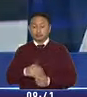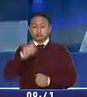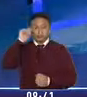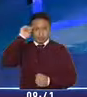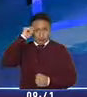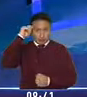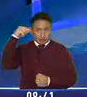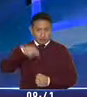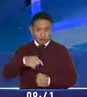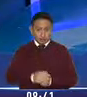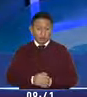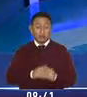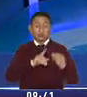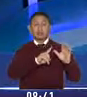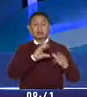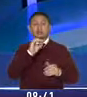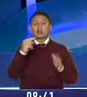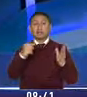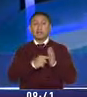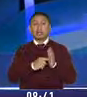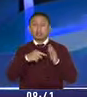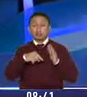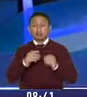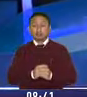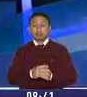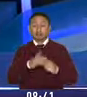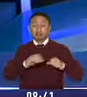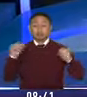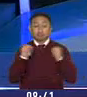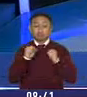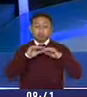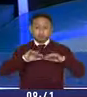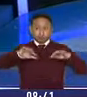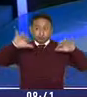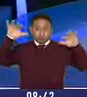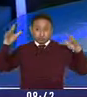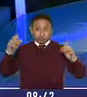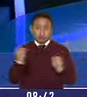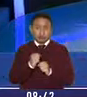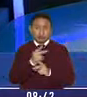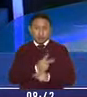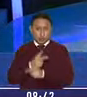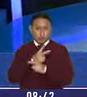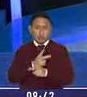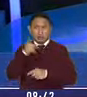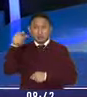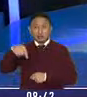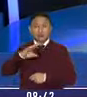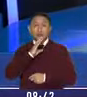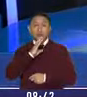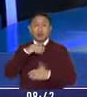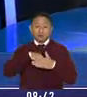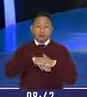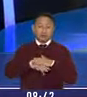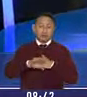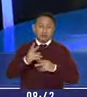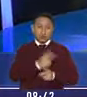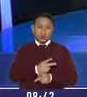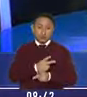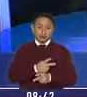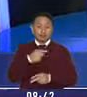también tenemos 60 mil hectáreas de páramos, tenemos que cuidar los páramos, desde ahí sale el agua para consumo humano,